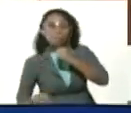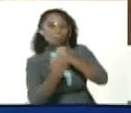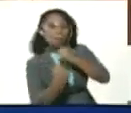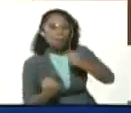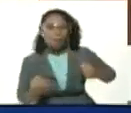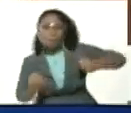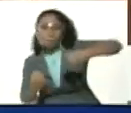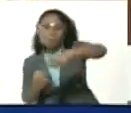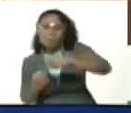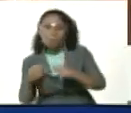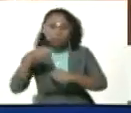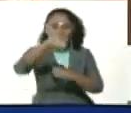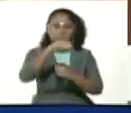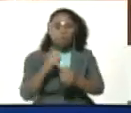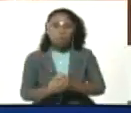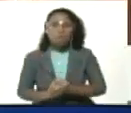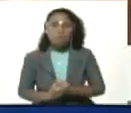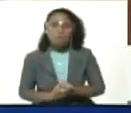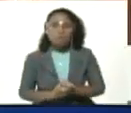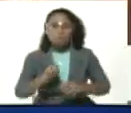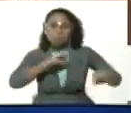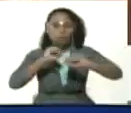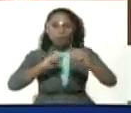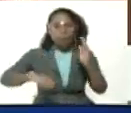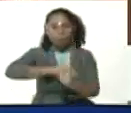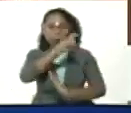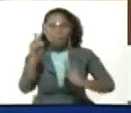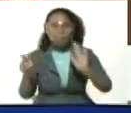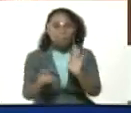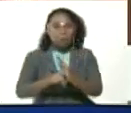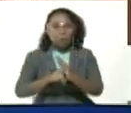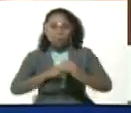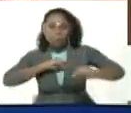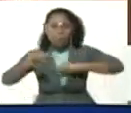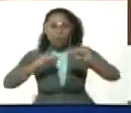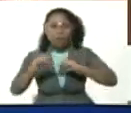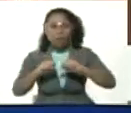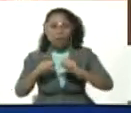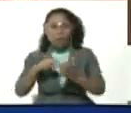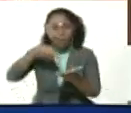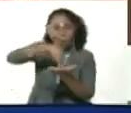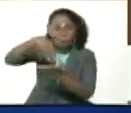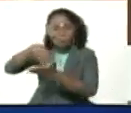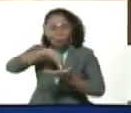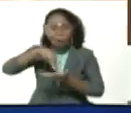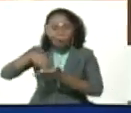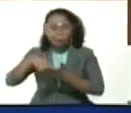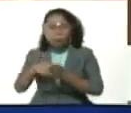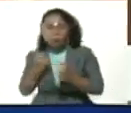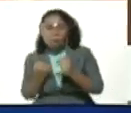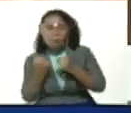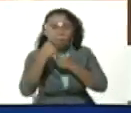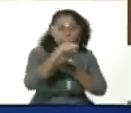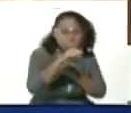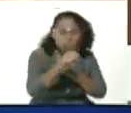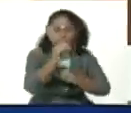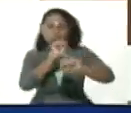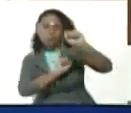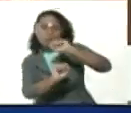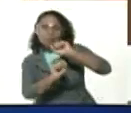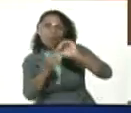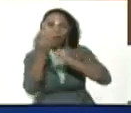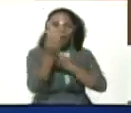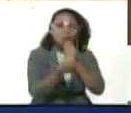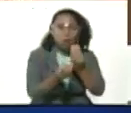upper, recto, para moverlo todo, pues, para moverse en el ring, para atacar, para defenderse,